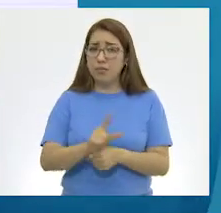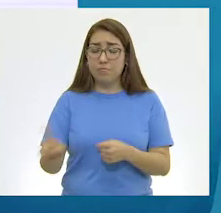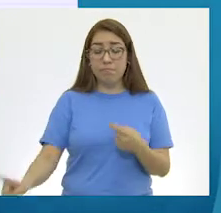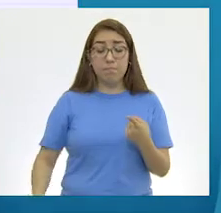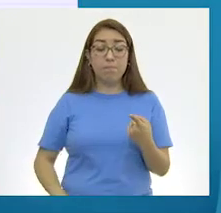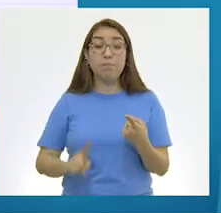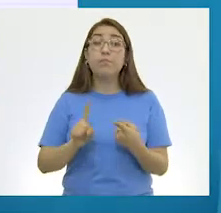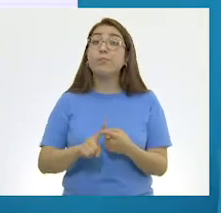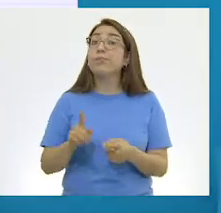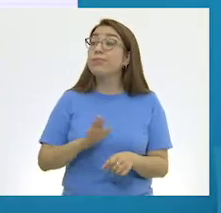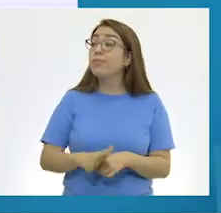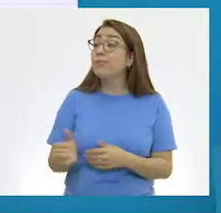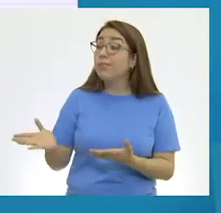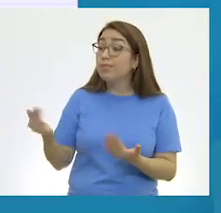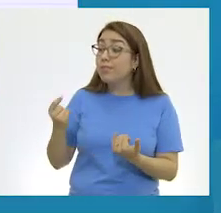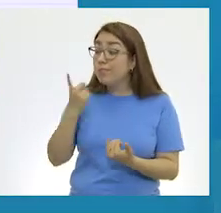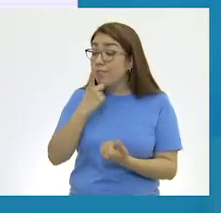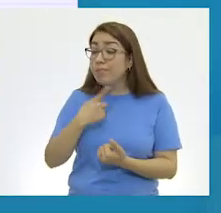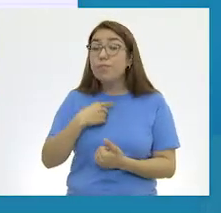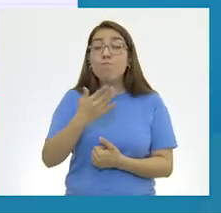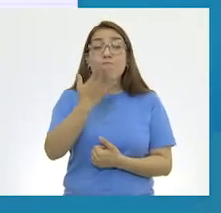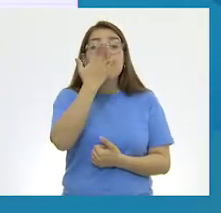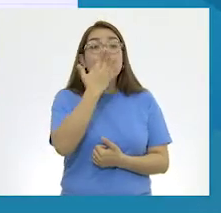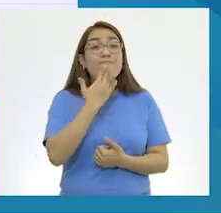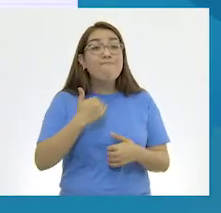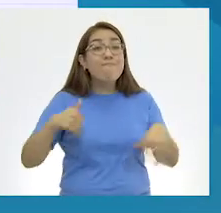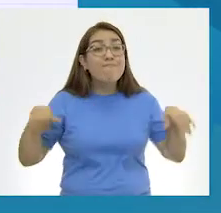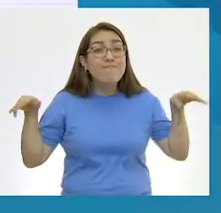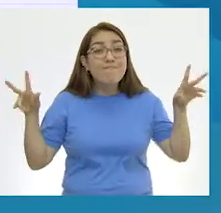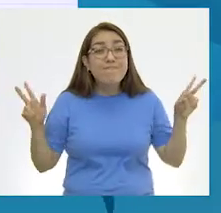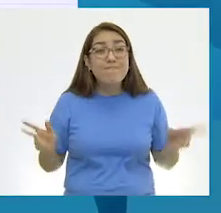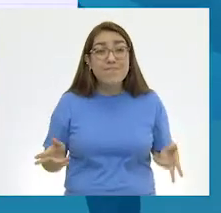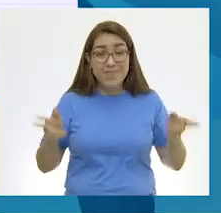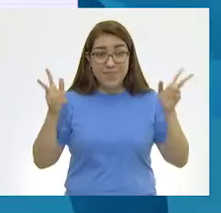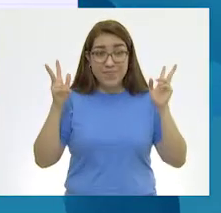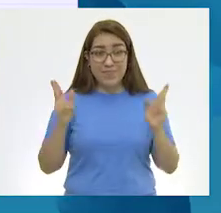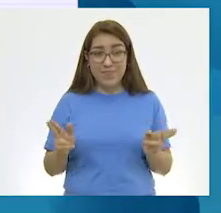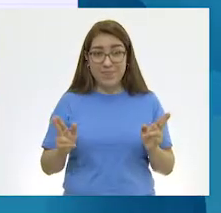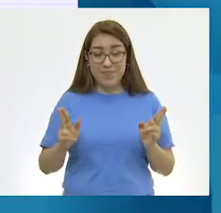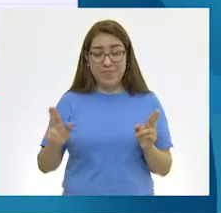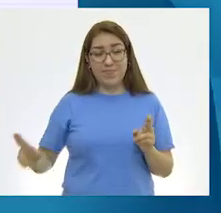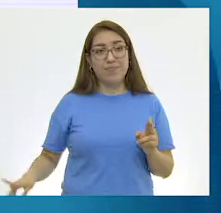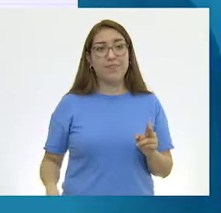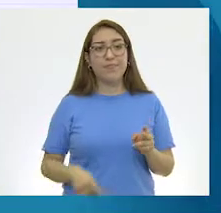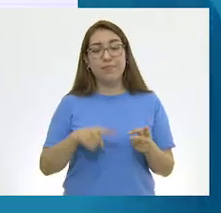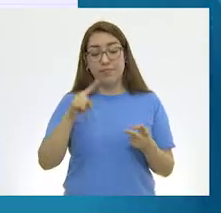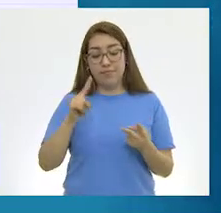¿las qué, Raulito? Las abejas. Así es, las abejas.